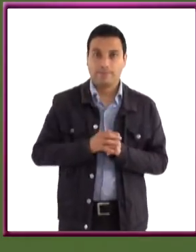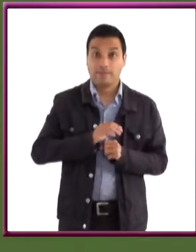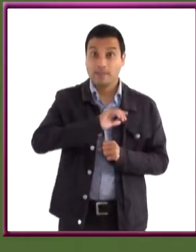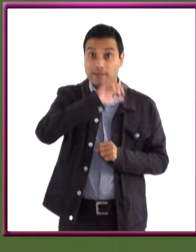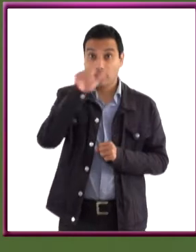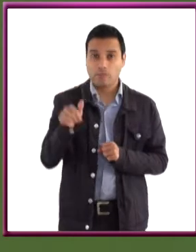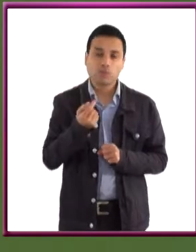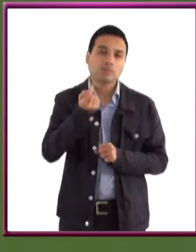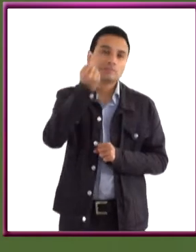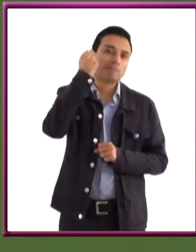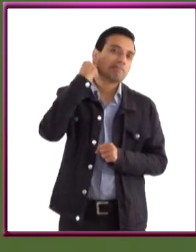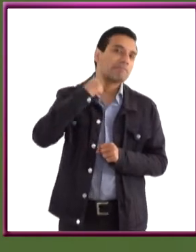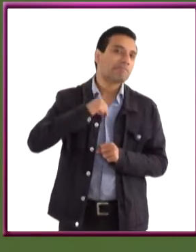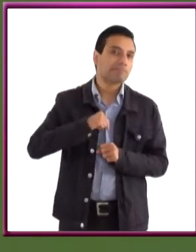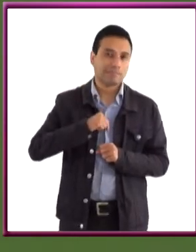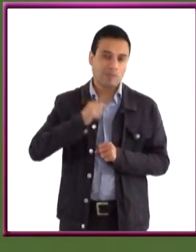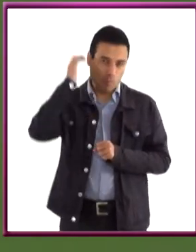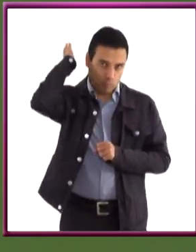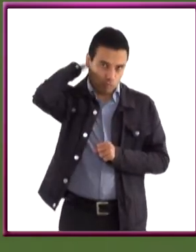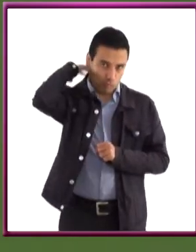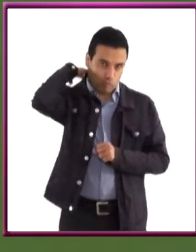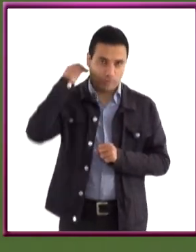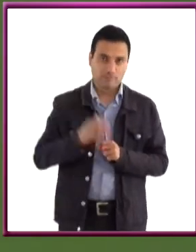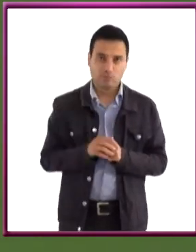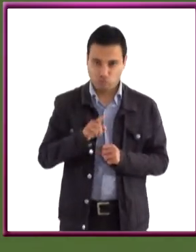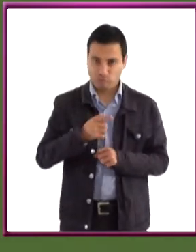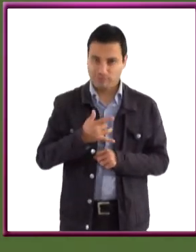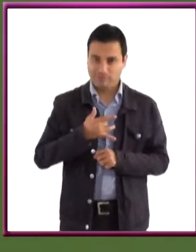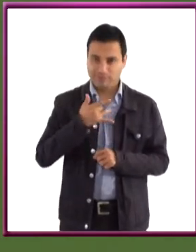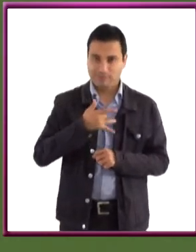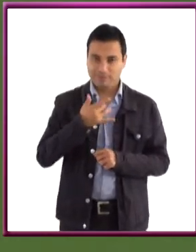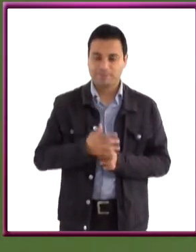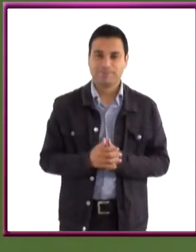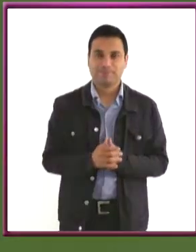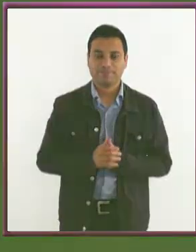y bajando al fondo de los pulmones.